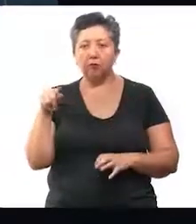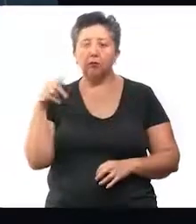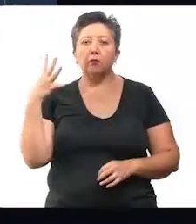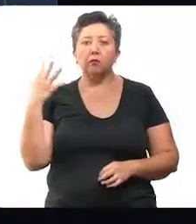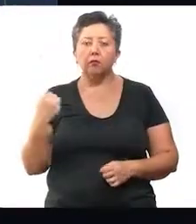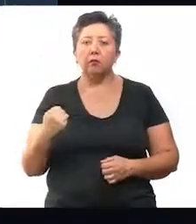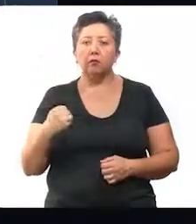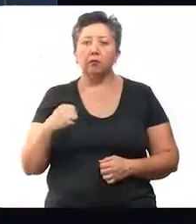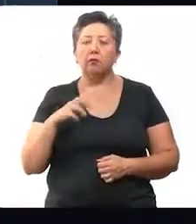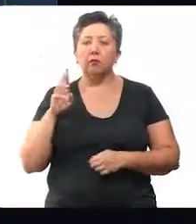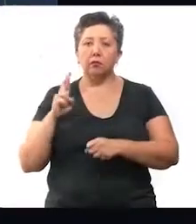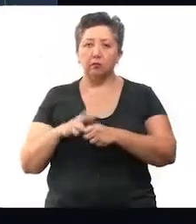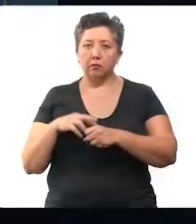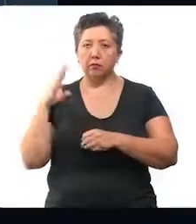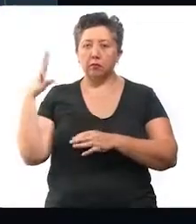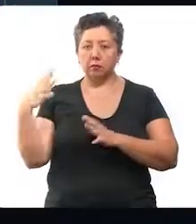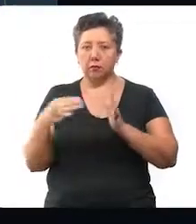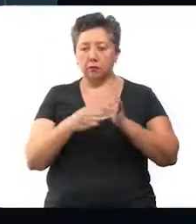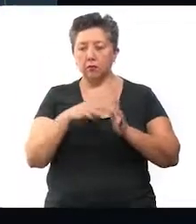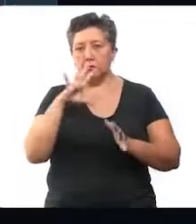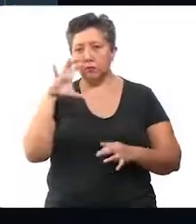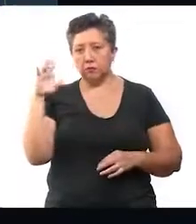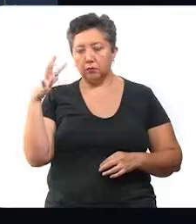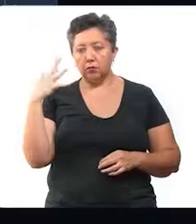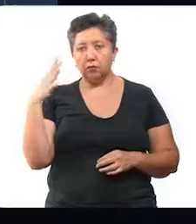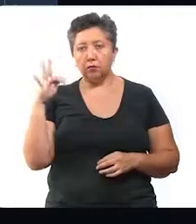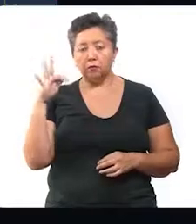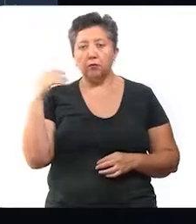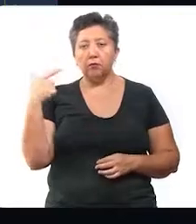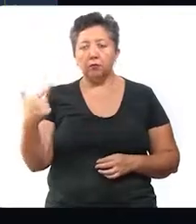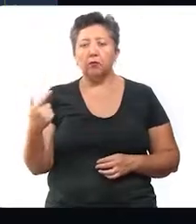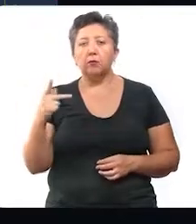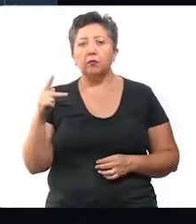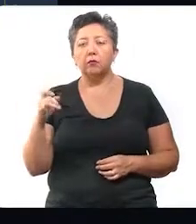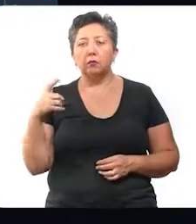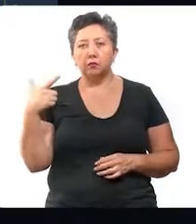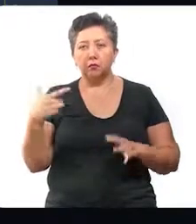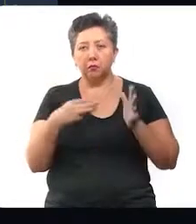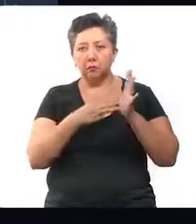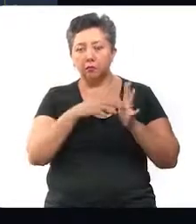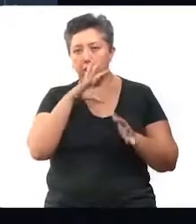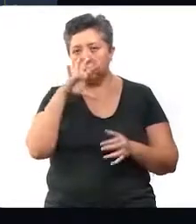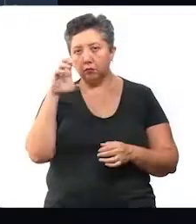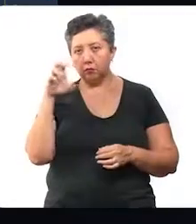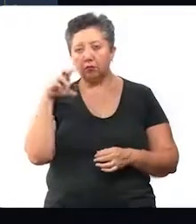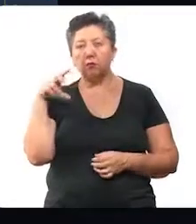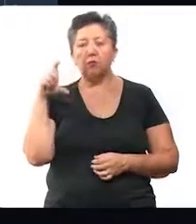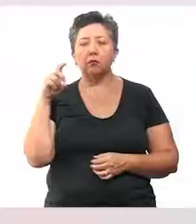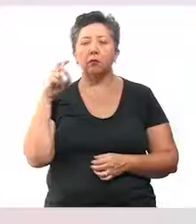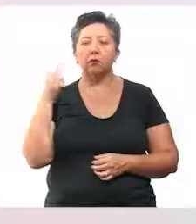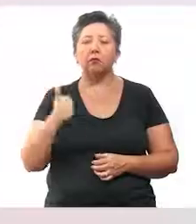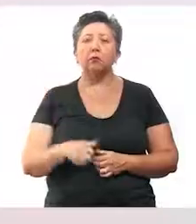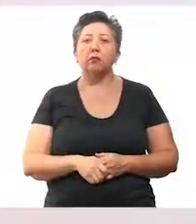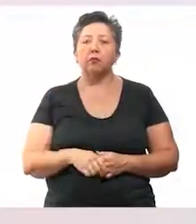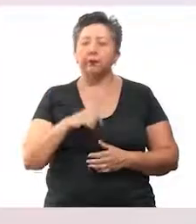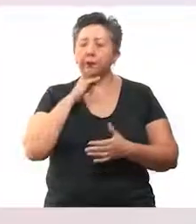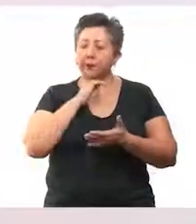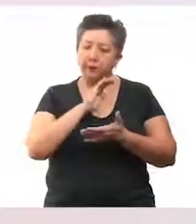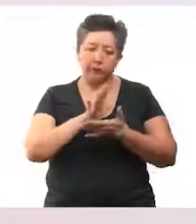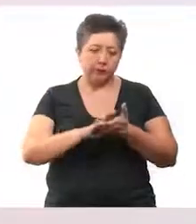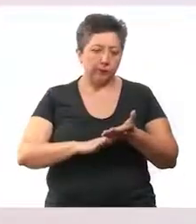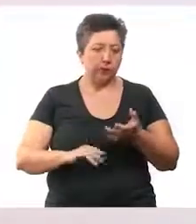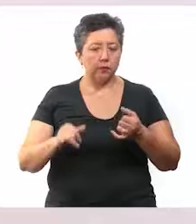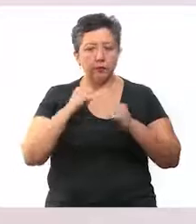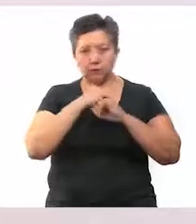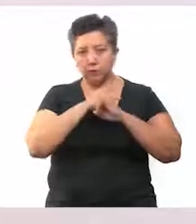2.979. En la zona sur, 4.547. En la zona poniente, 7.536. Lamentablemente,